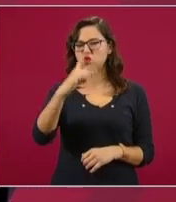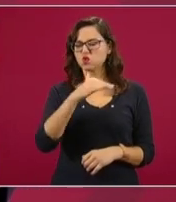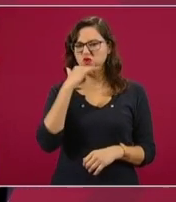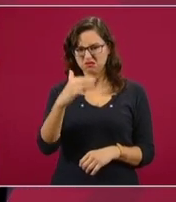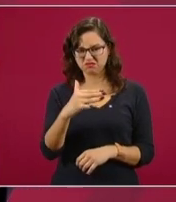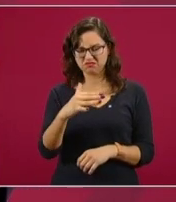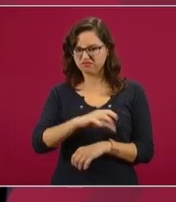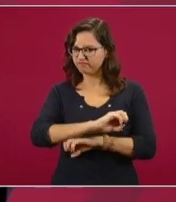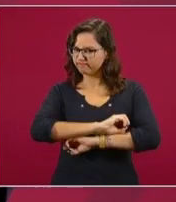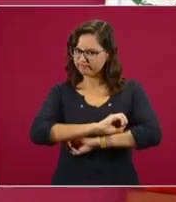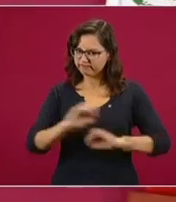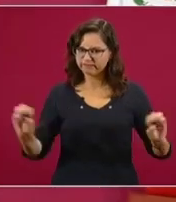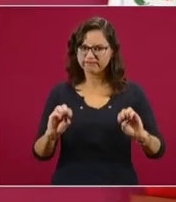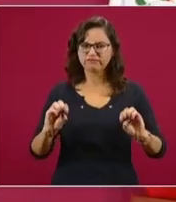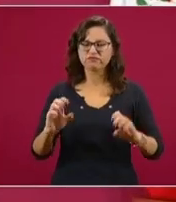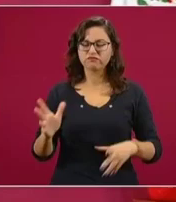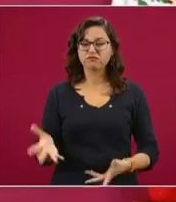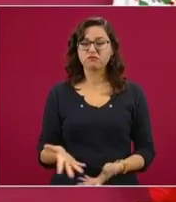impunidad